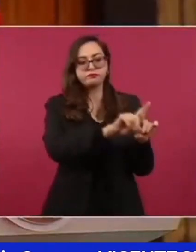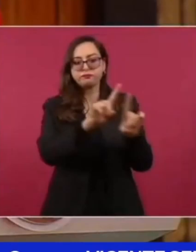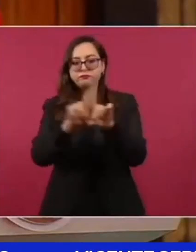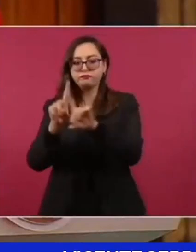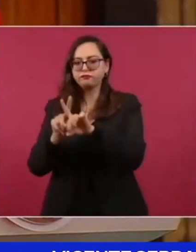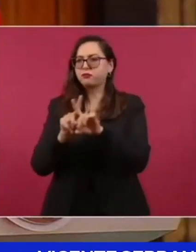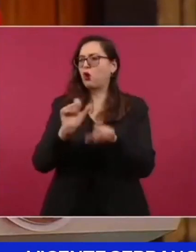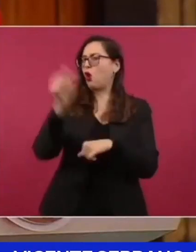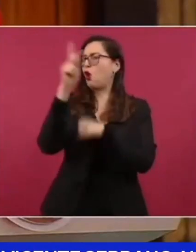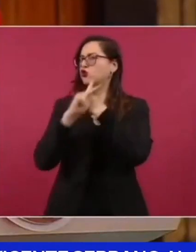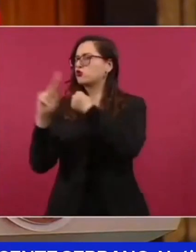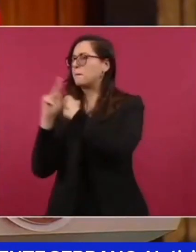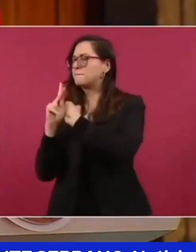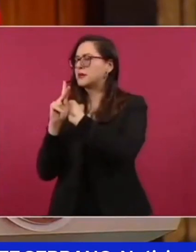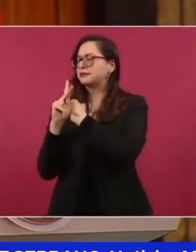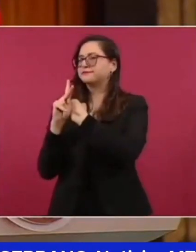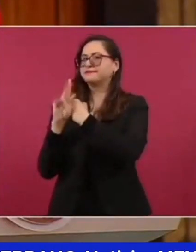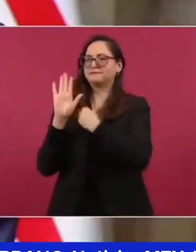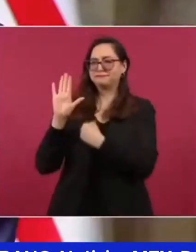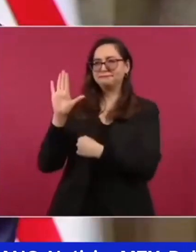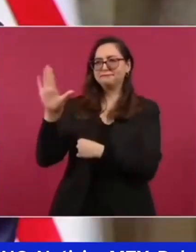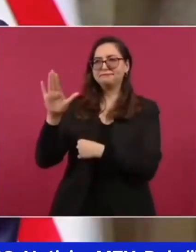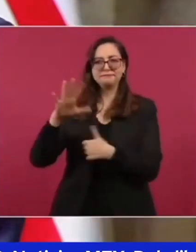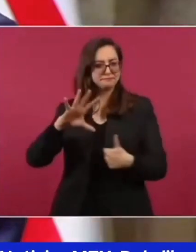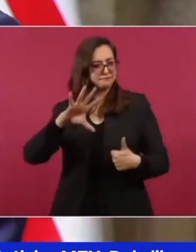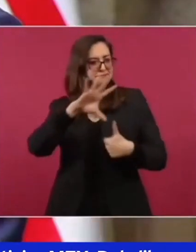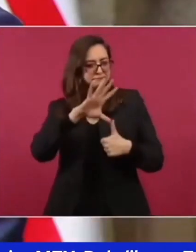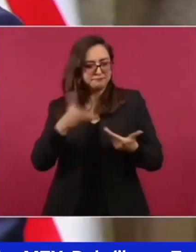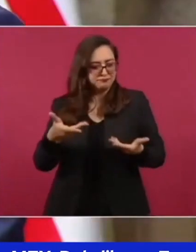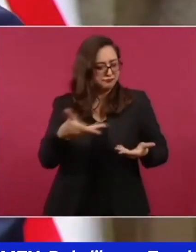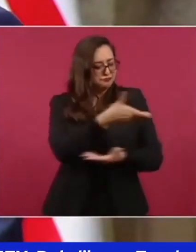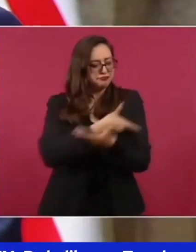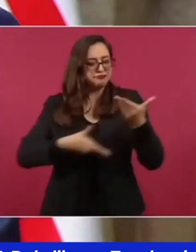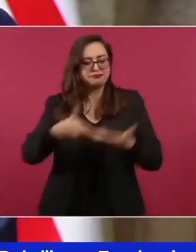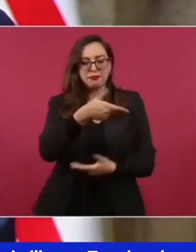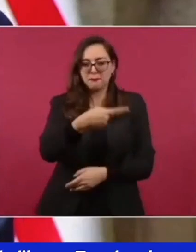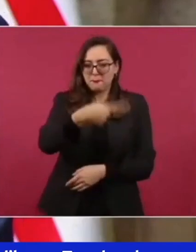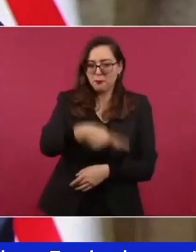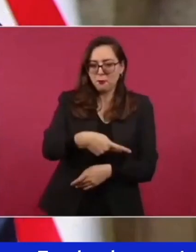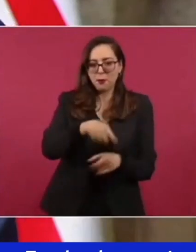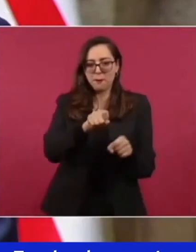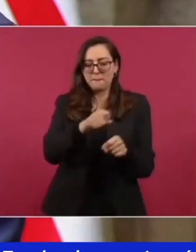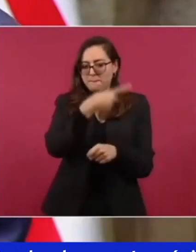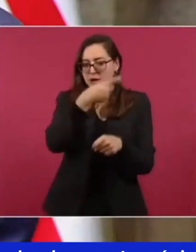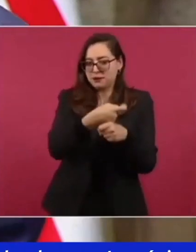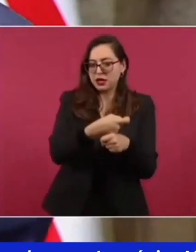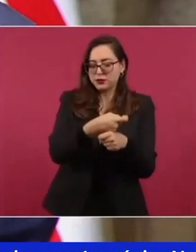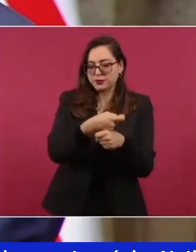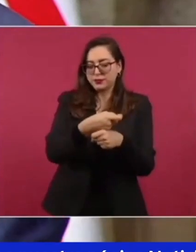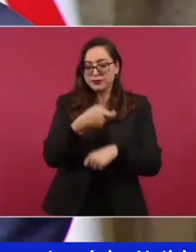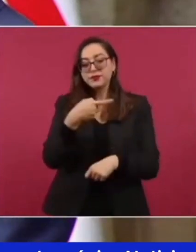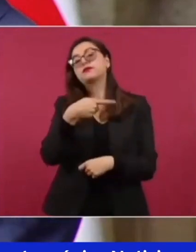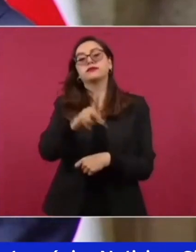presidente frontal, que es un presidente que no se achica como creían estos sujetos, que no se